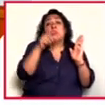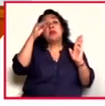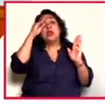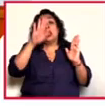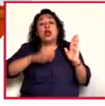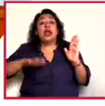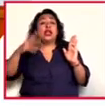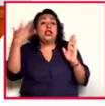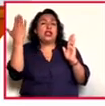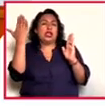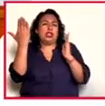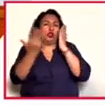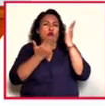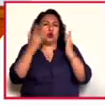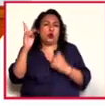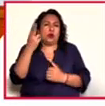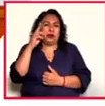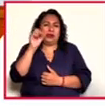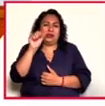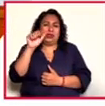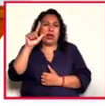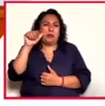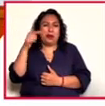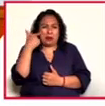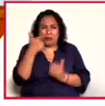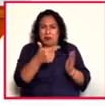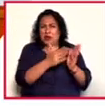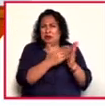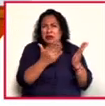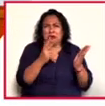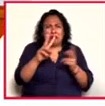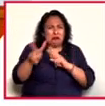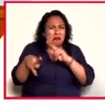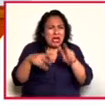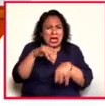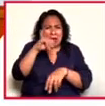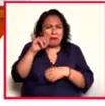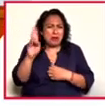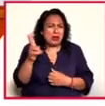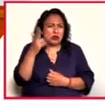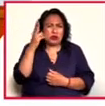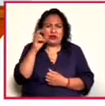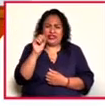Salamanca. Yo creo que demuestra en el libro que jamás pisó las aulas de la Universidad de Salamanca.